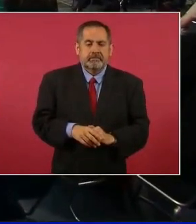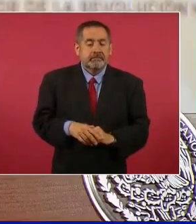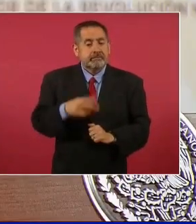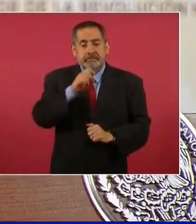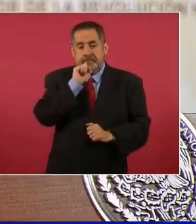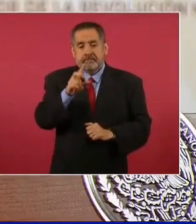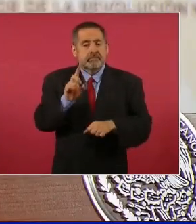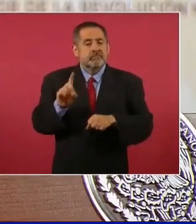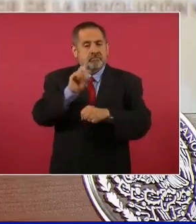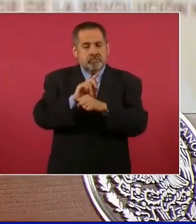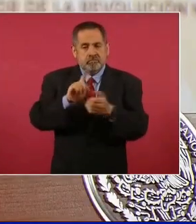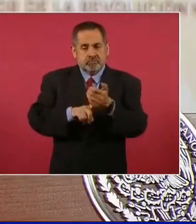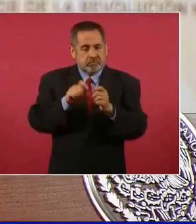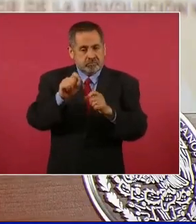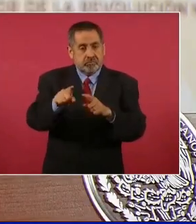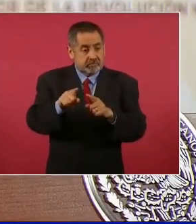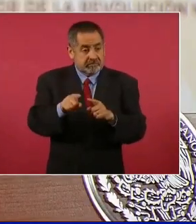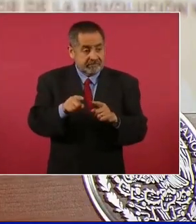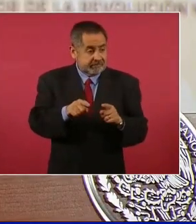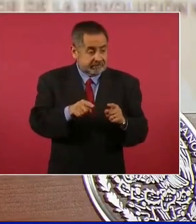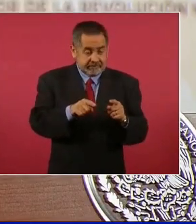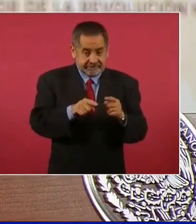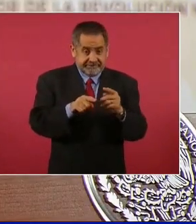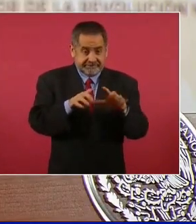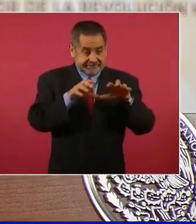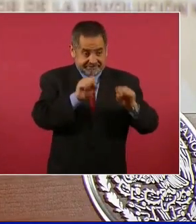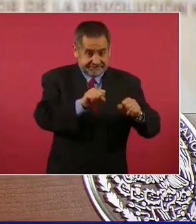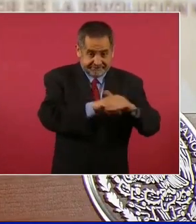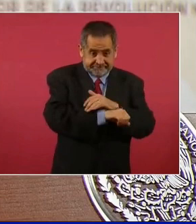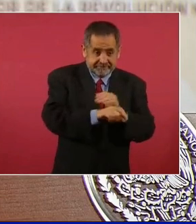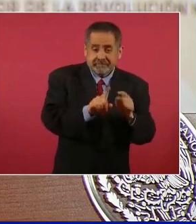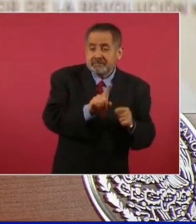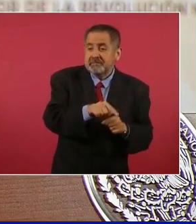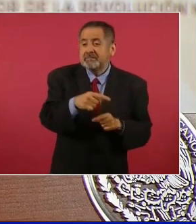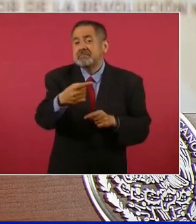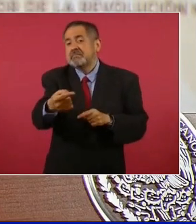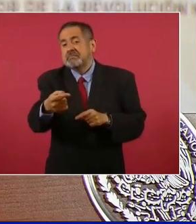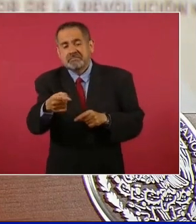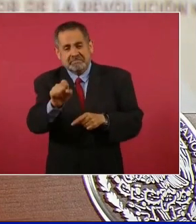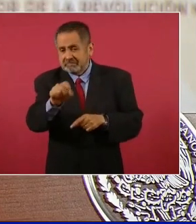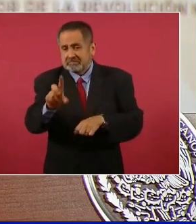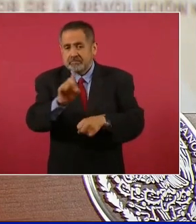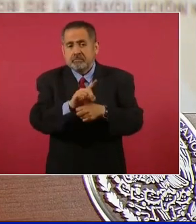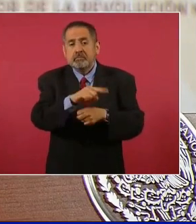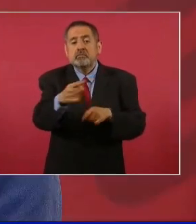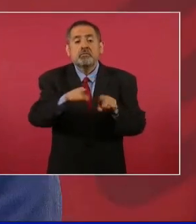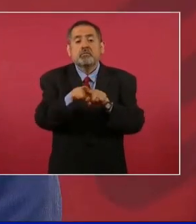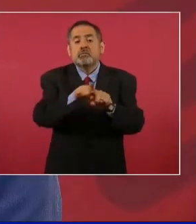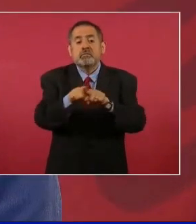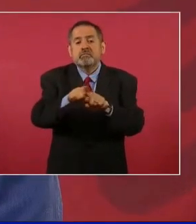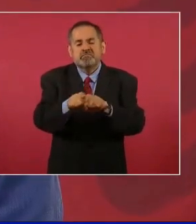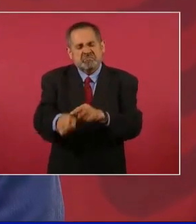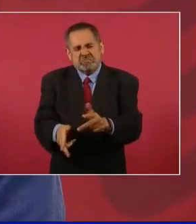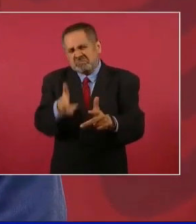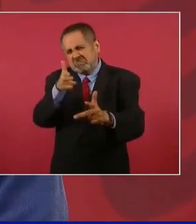Ese mismo día habían asesinado de manera cruel al hermano del